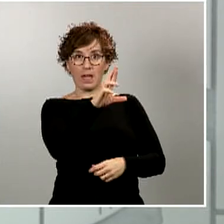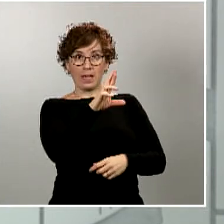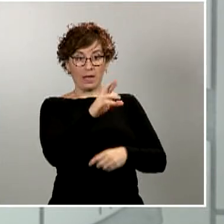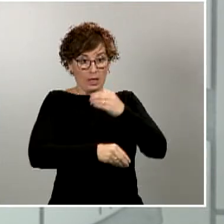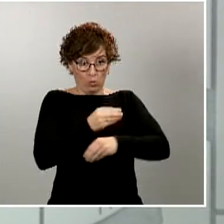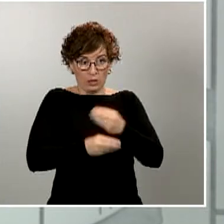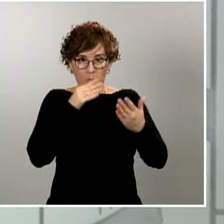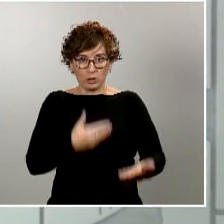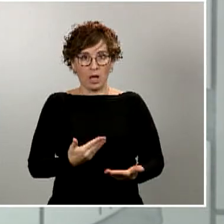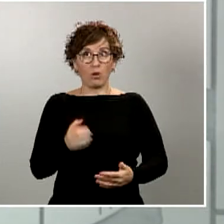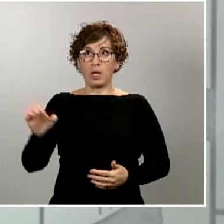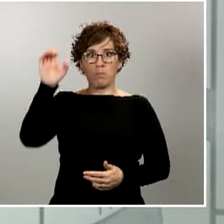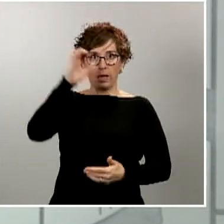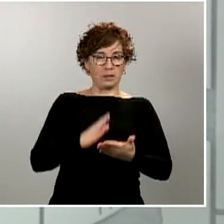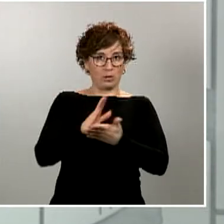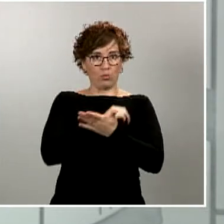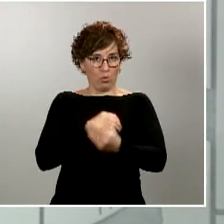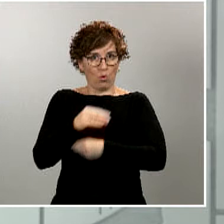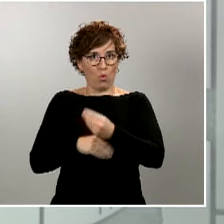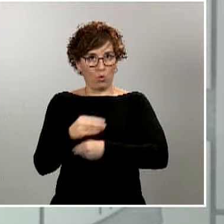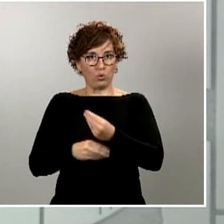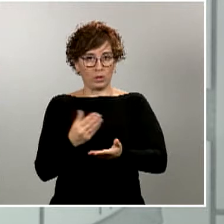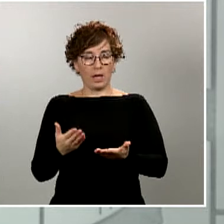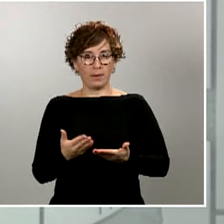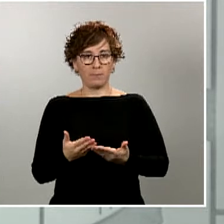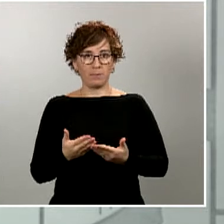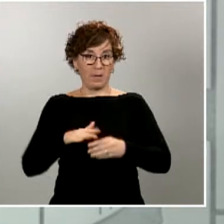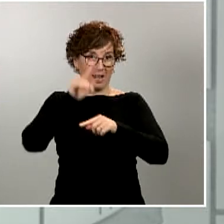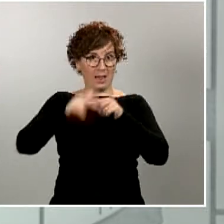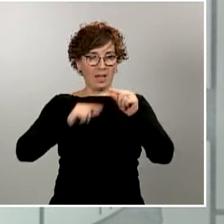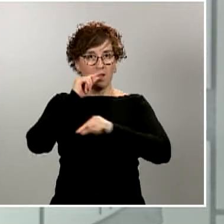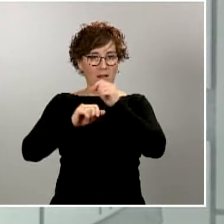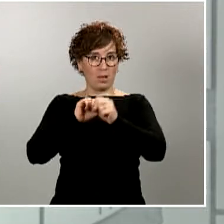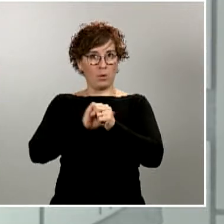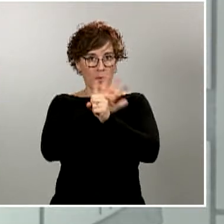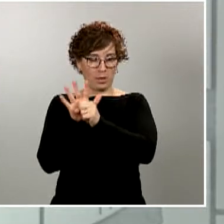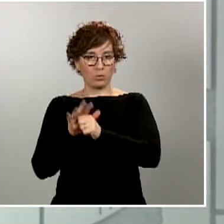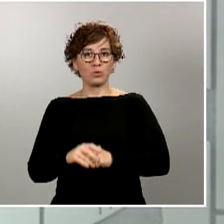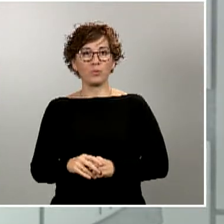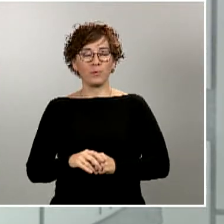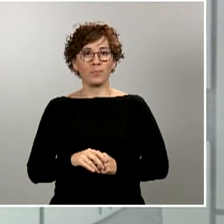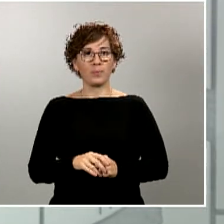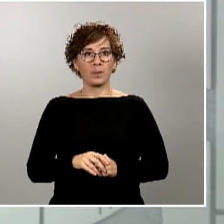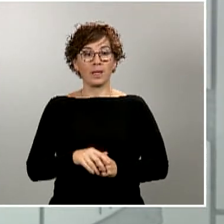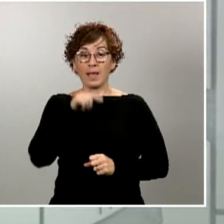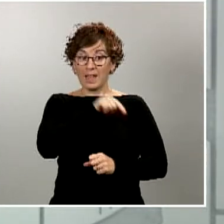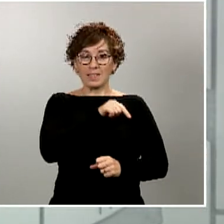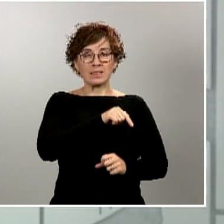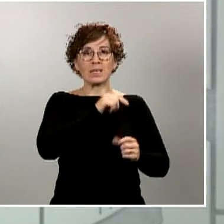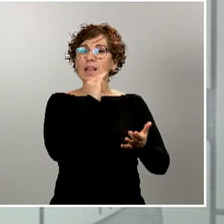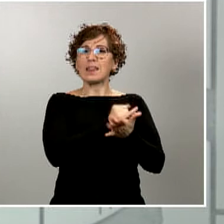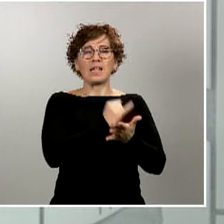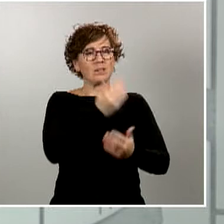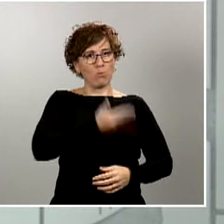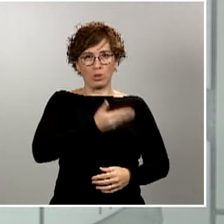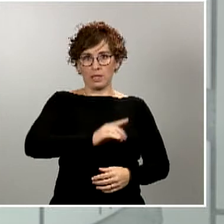la estrategia de combate contra el virus en base a hacer test masivos. Estos son los test más importantes y en esta línea España, insisto,